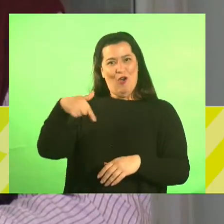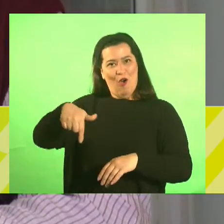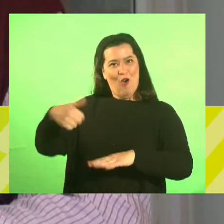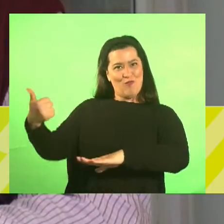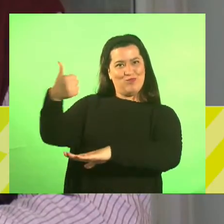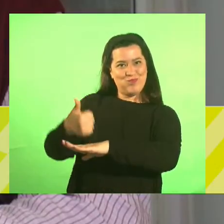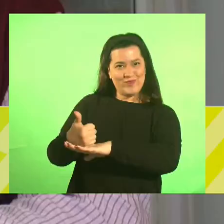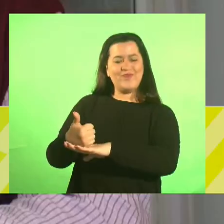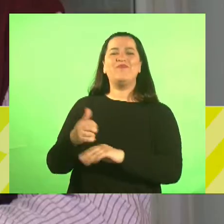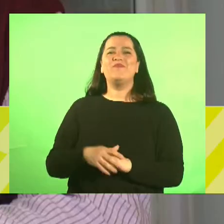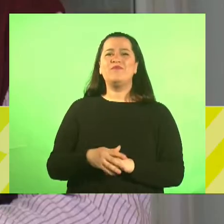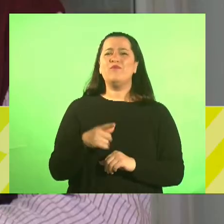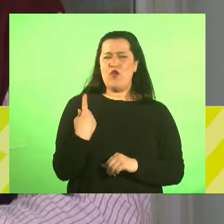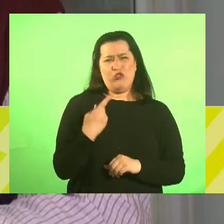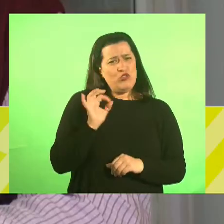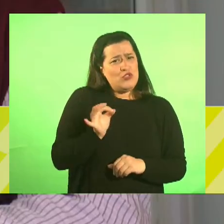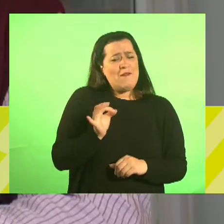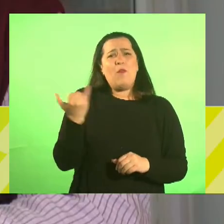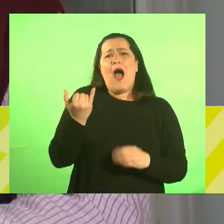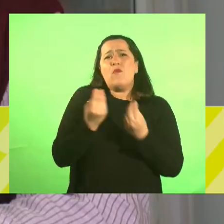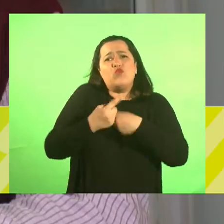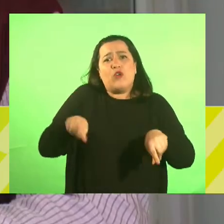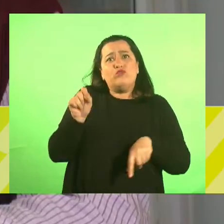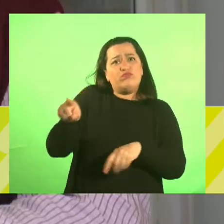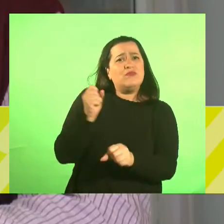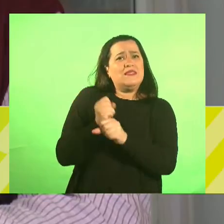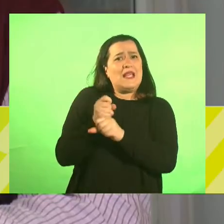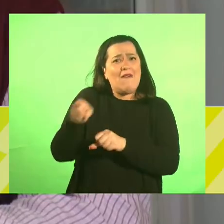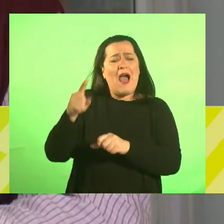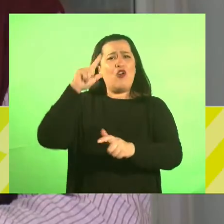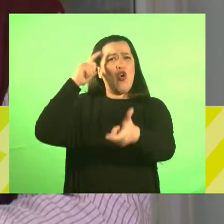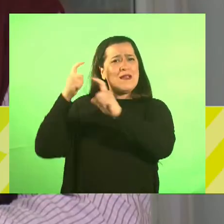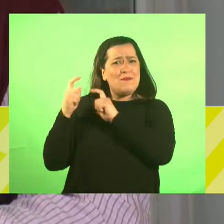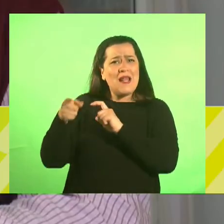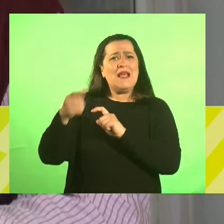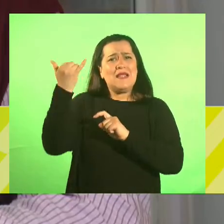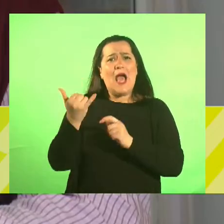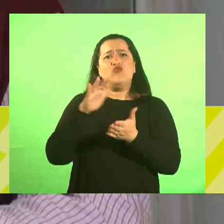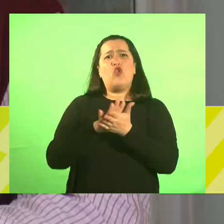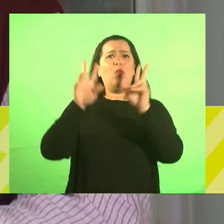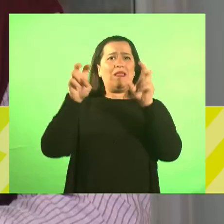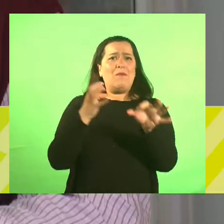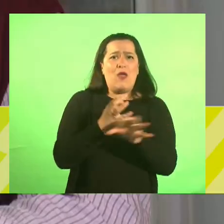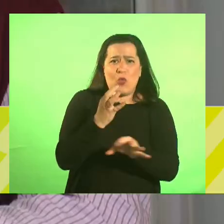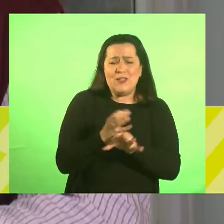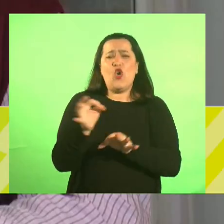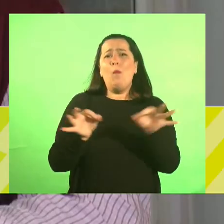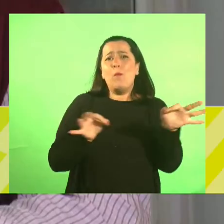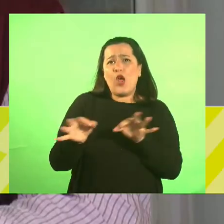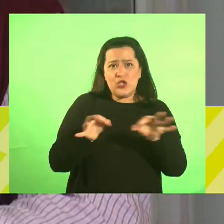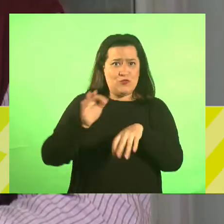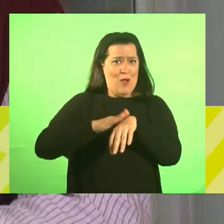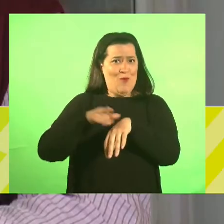acá, porque sabemos que hay muchas cosas de tu trabajo, de tu experiencia en educación, de los proyectos que llevas